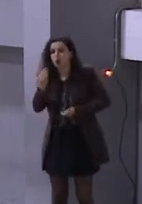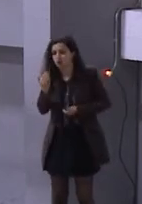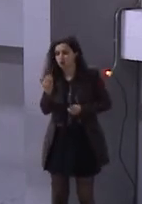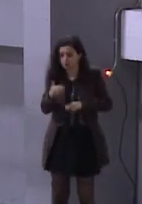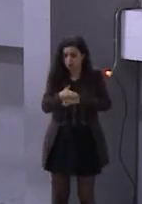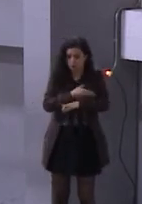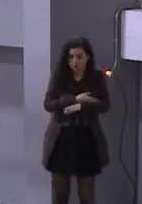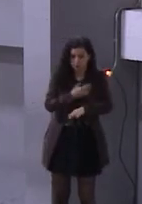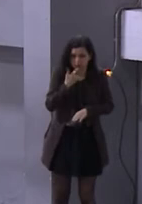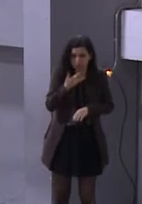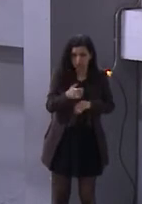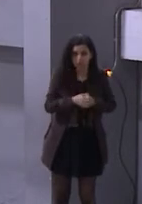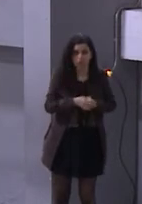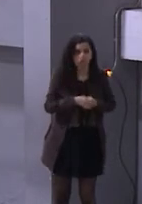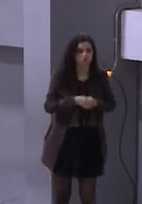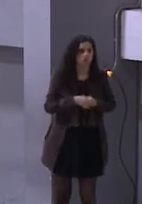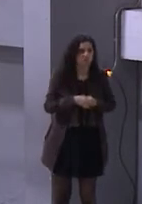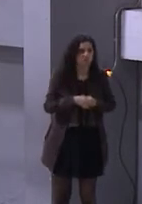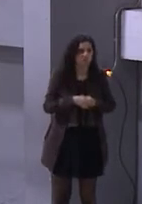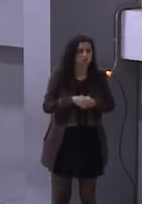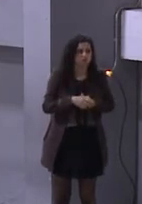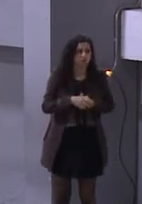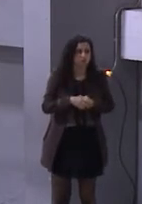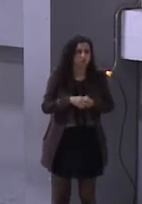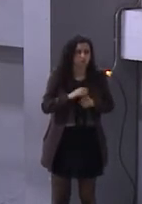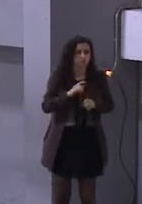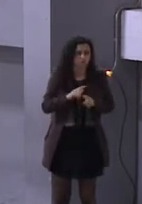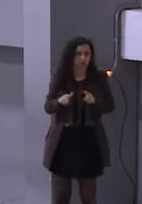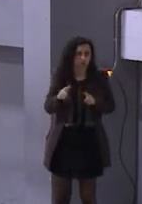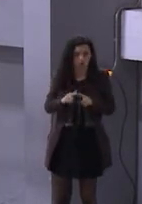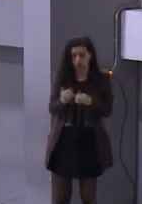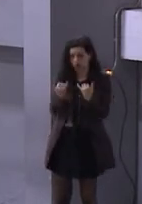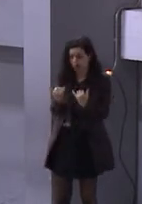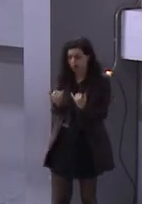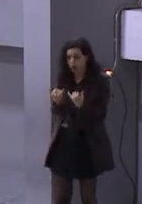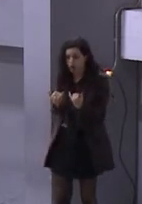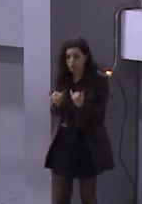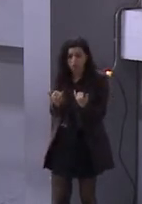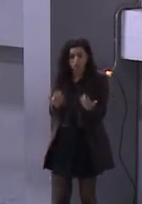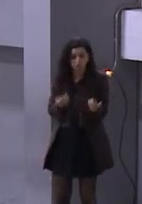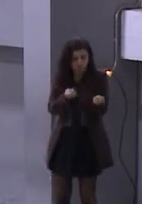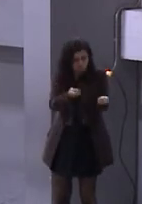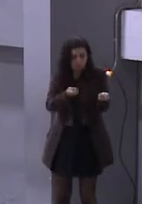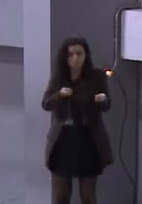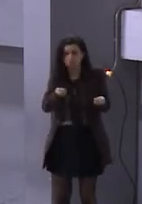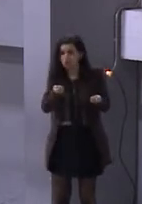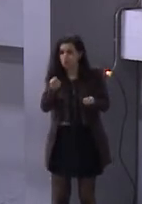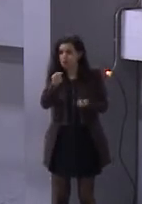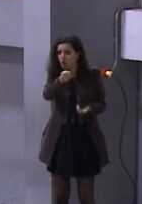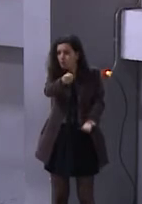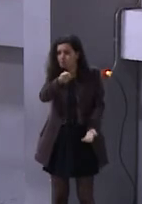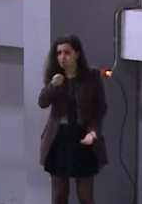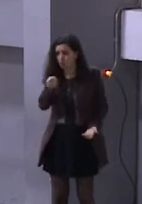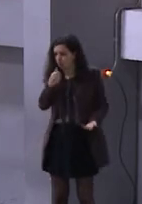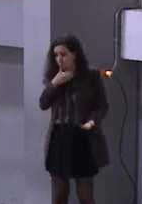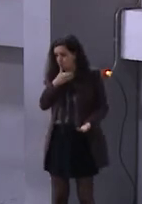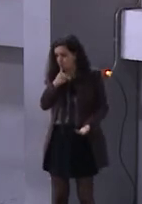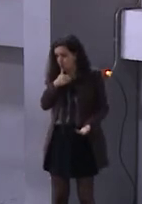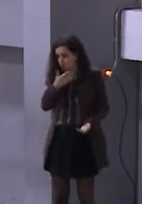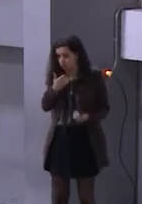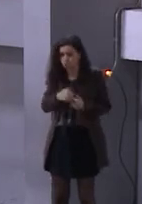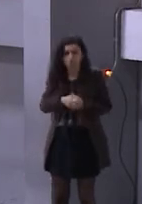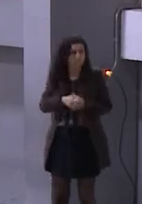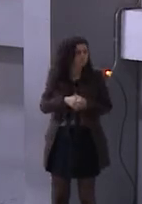comentar. Pero al día de hoy no hemos recibido, pues, estos recursos. La segunda parte